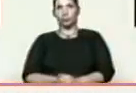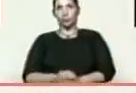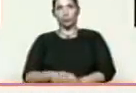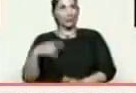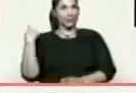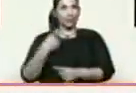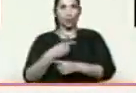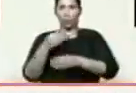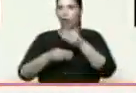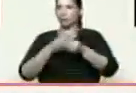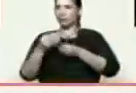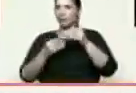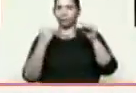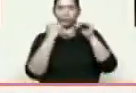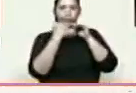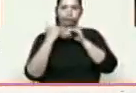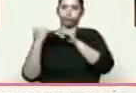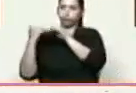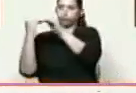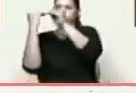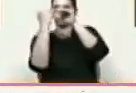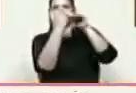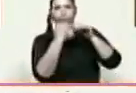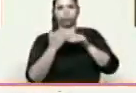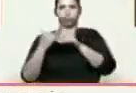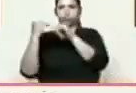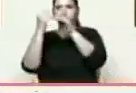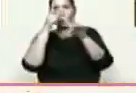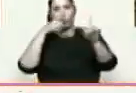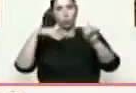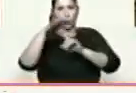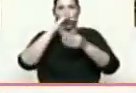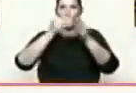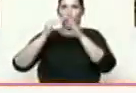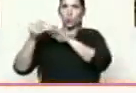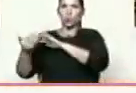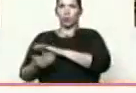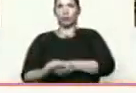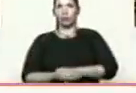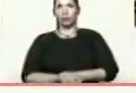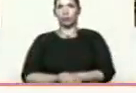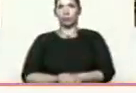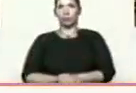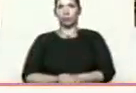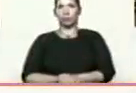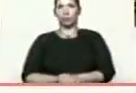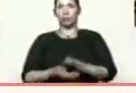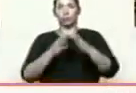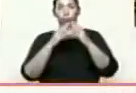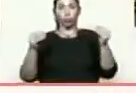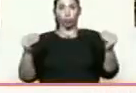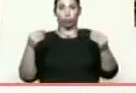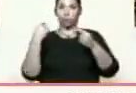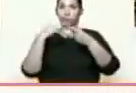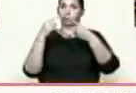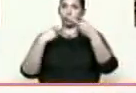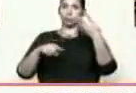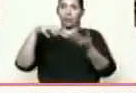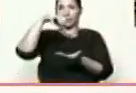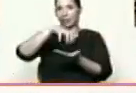una al lado del otro. Nosotros creemos que debemos, todos los atributos del Estado